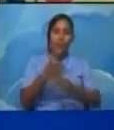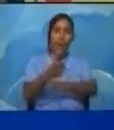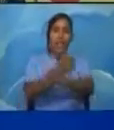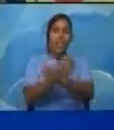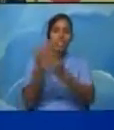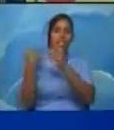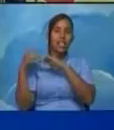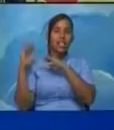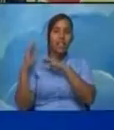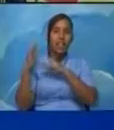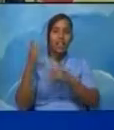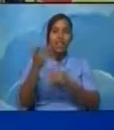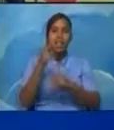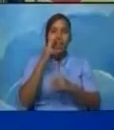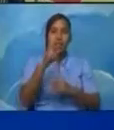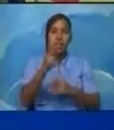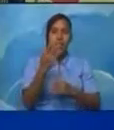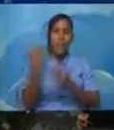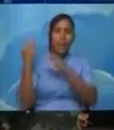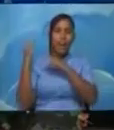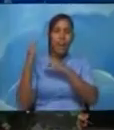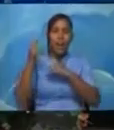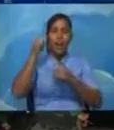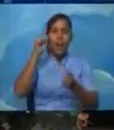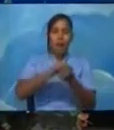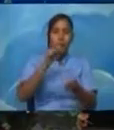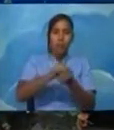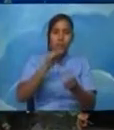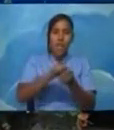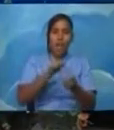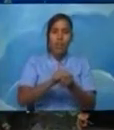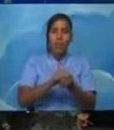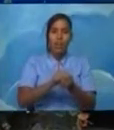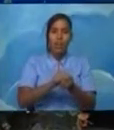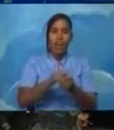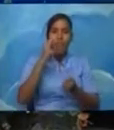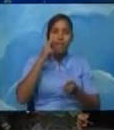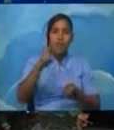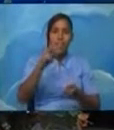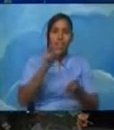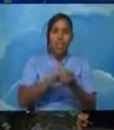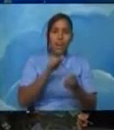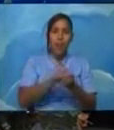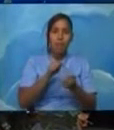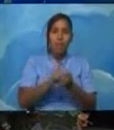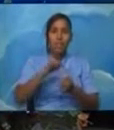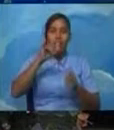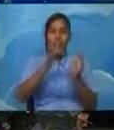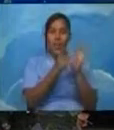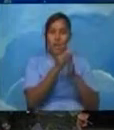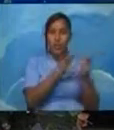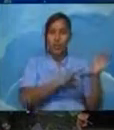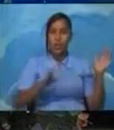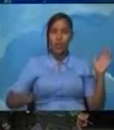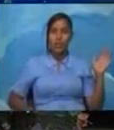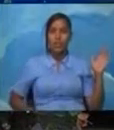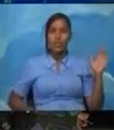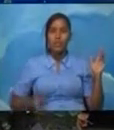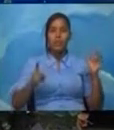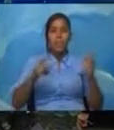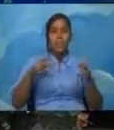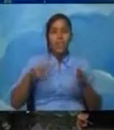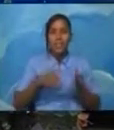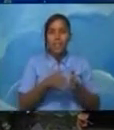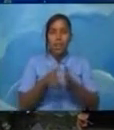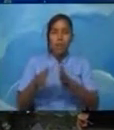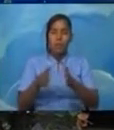atrás, ¿qué veían atrás de ellos, mi Juan? La piedra, papá. Ahí venía la piedra, el Mesías, Jesucristo. Ajá. ¿Y si caminaban